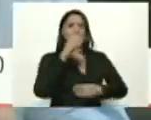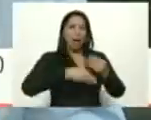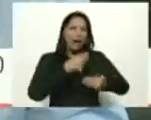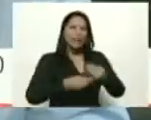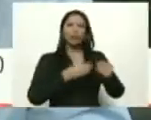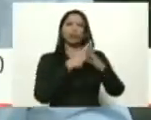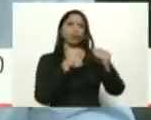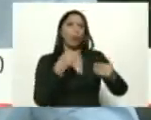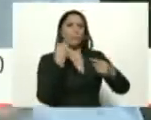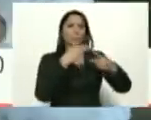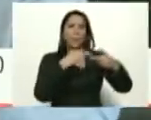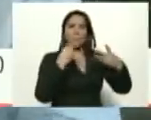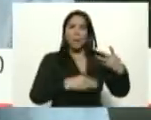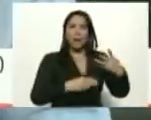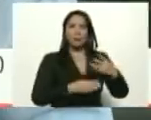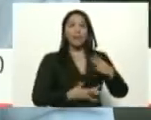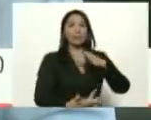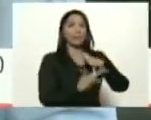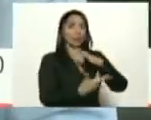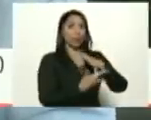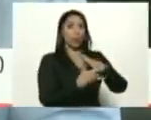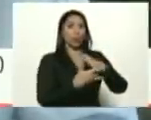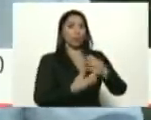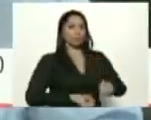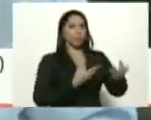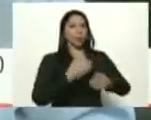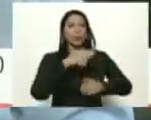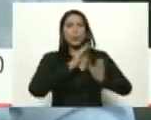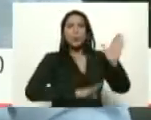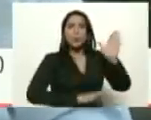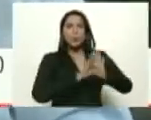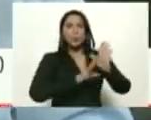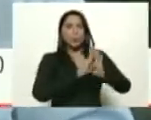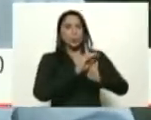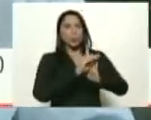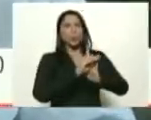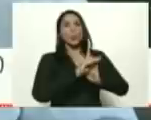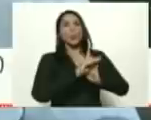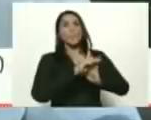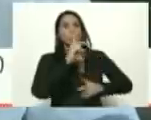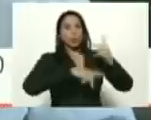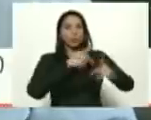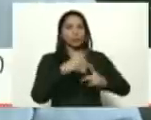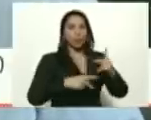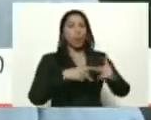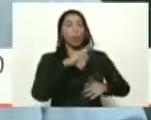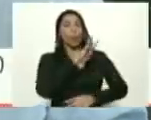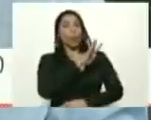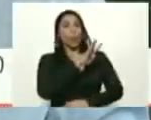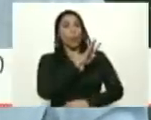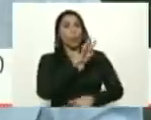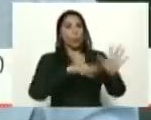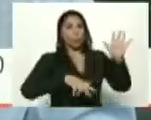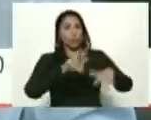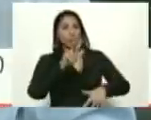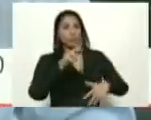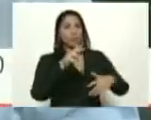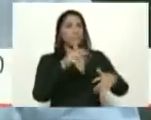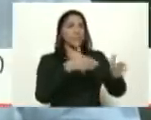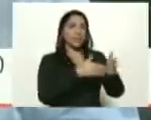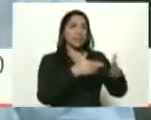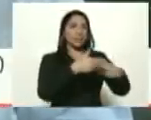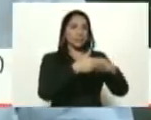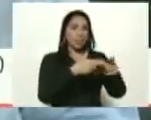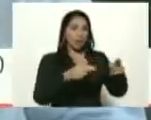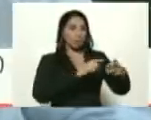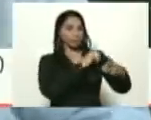insumos, todo el paquete tecnológico para llevar adelante su producción. Tienen una meta de 413.000 hectáreas. Y un tercer